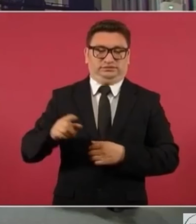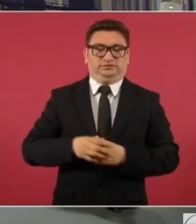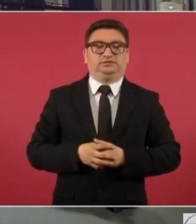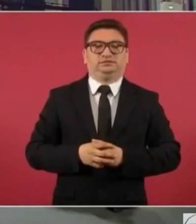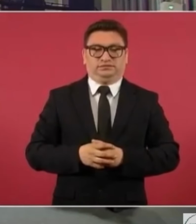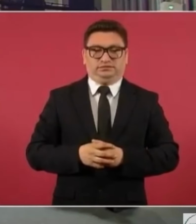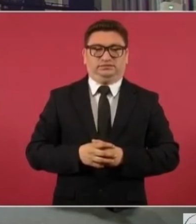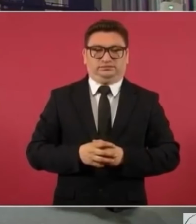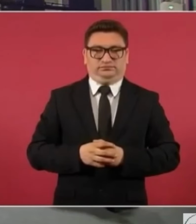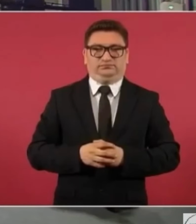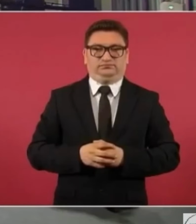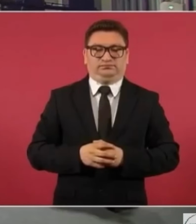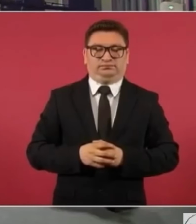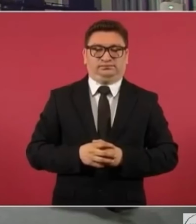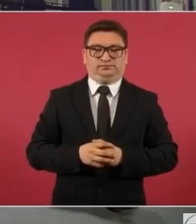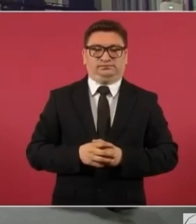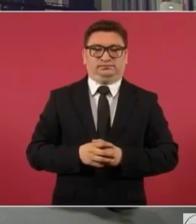y para